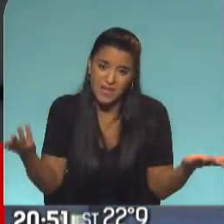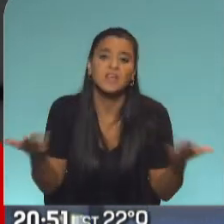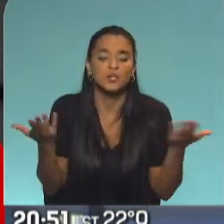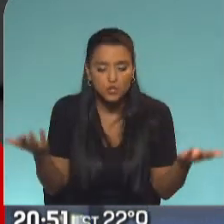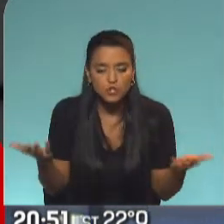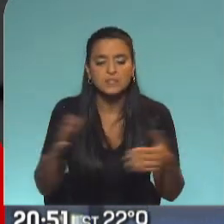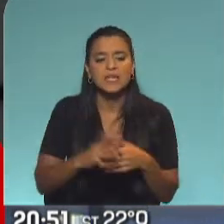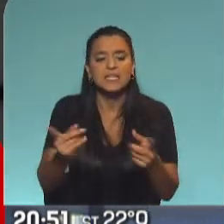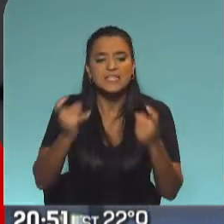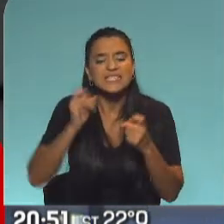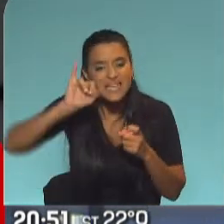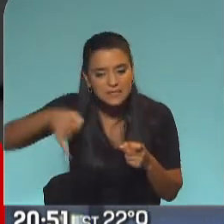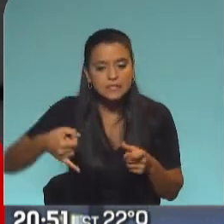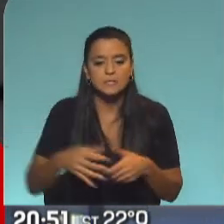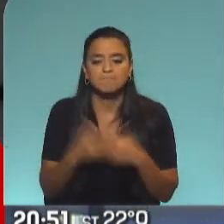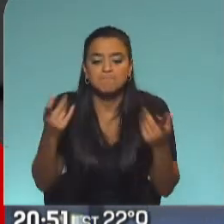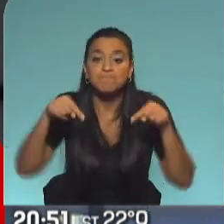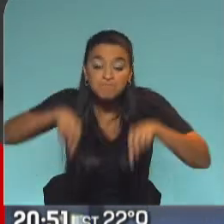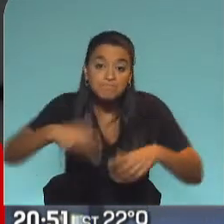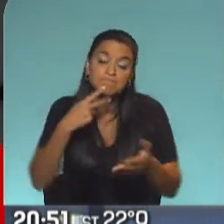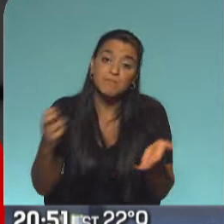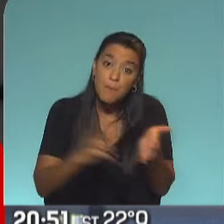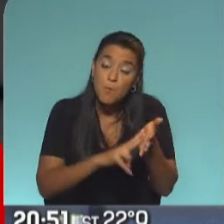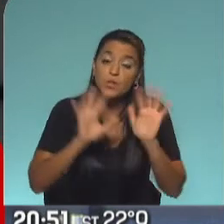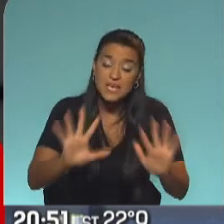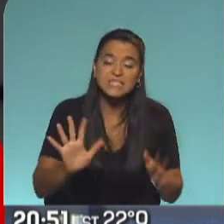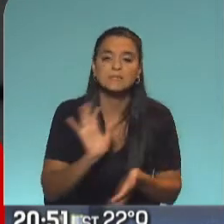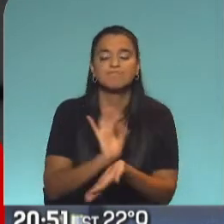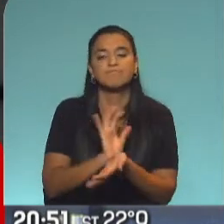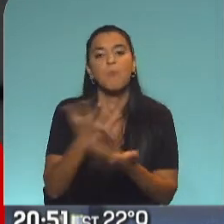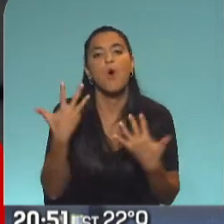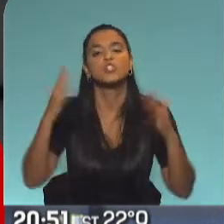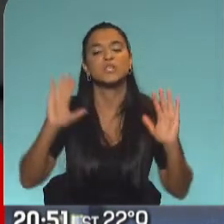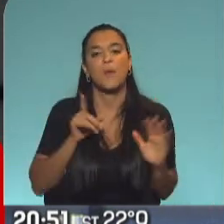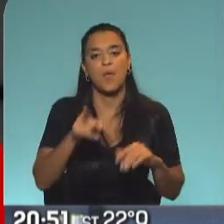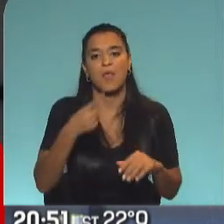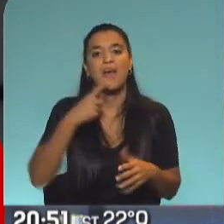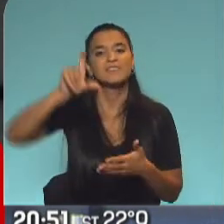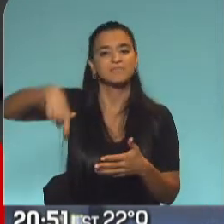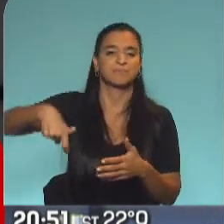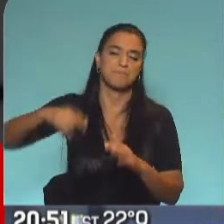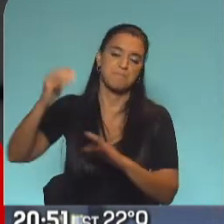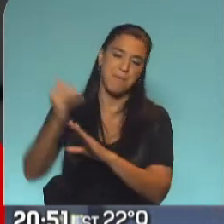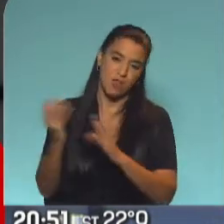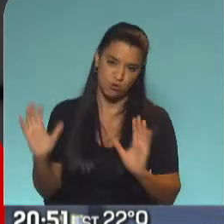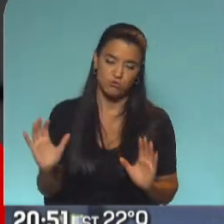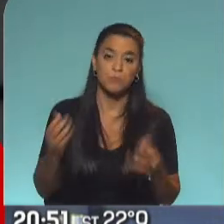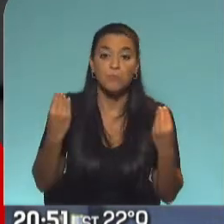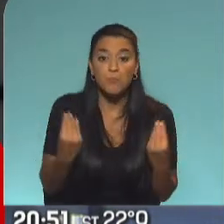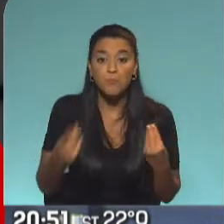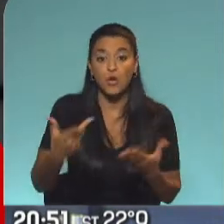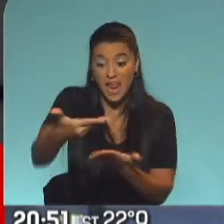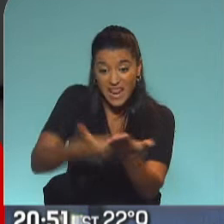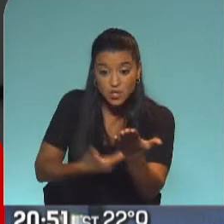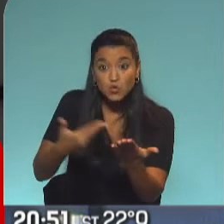Entonces, es necesario, pero bueno, este impuesto justamente coarta un poco la posibilidad de hacer uso de la tarjeta de crédito, porque claro, en el resumen de